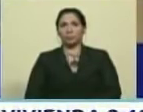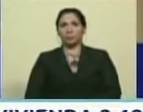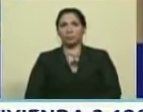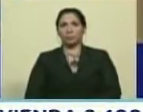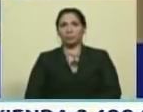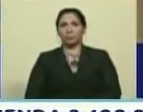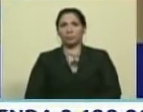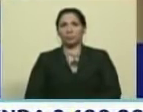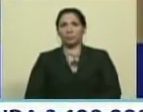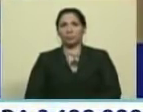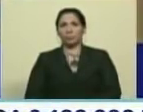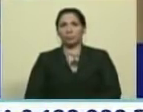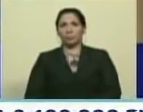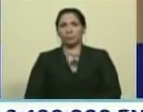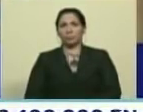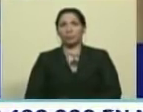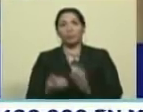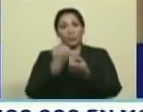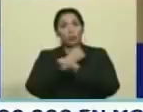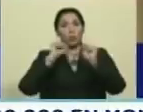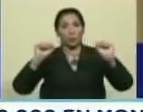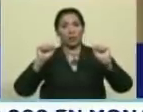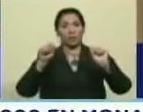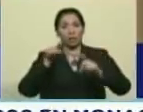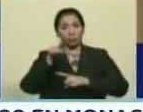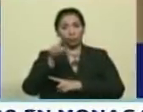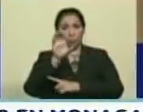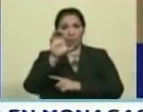Y en respecto a la soberanía de su país.